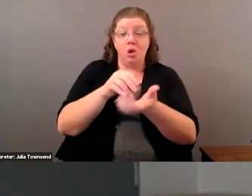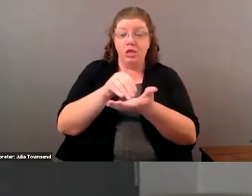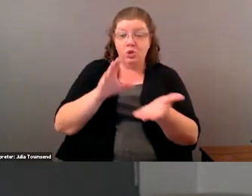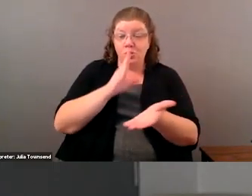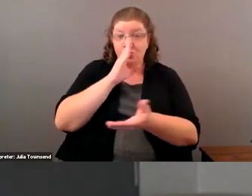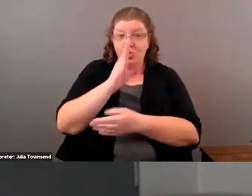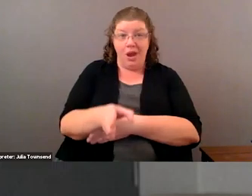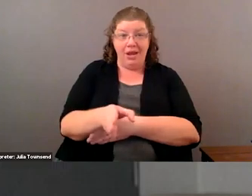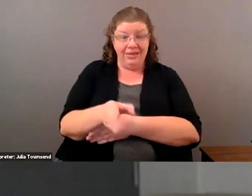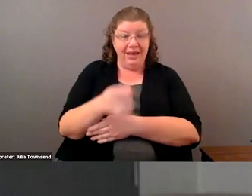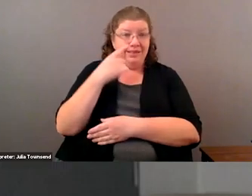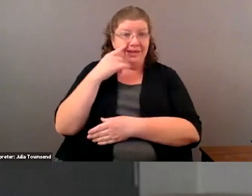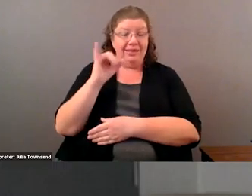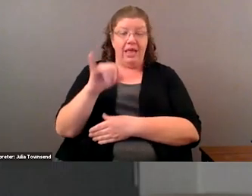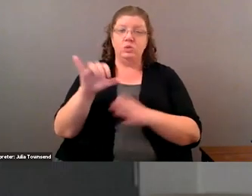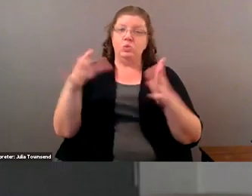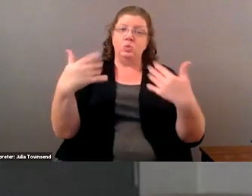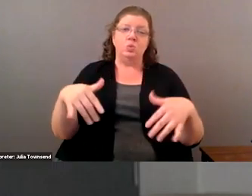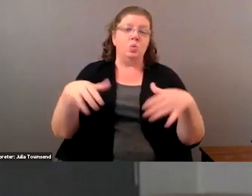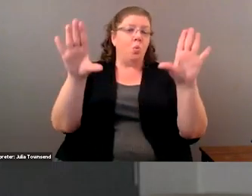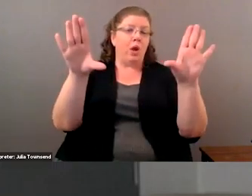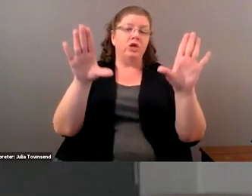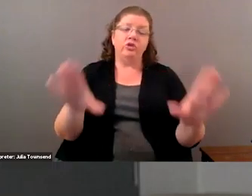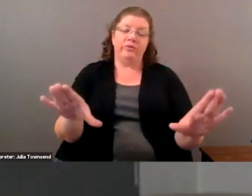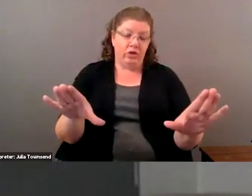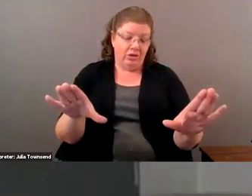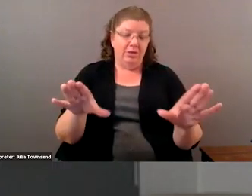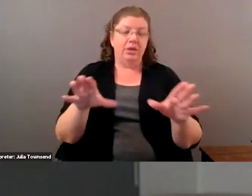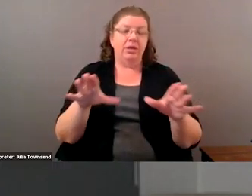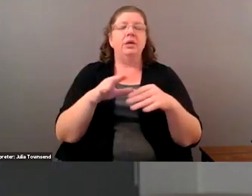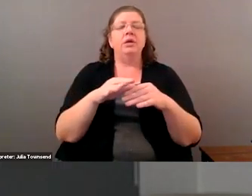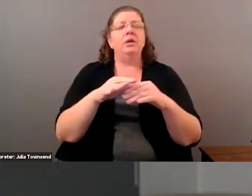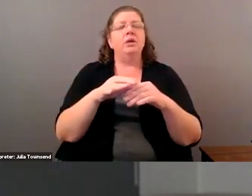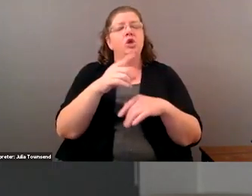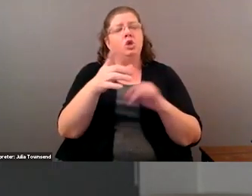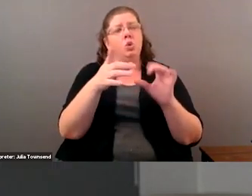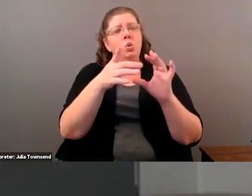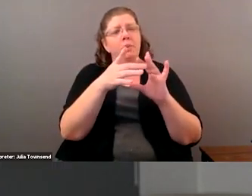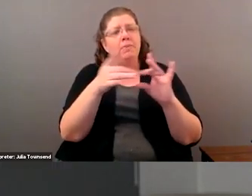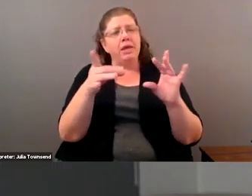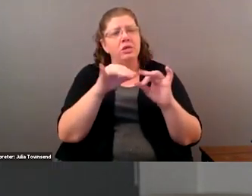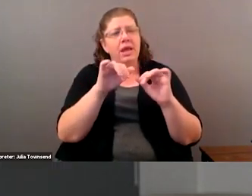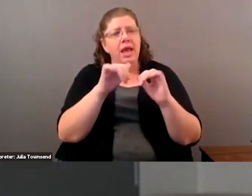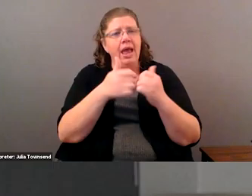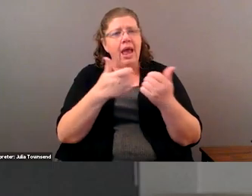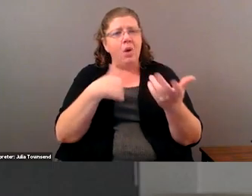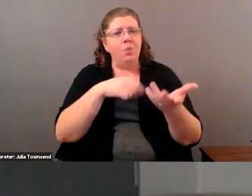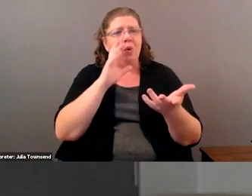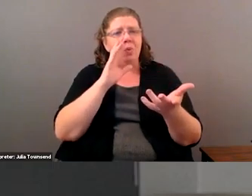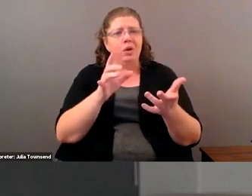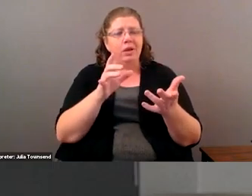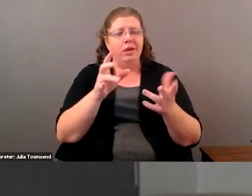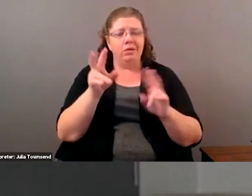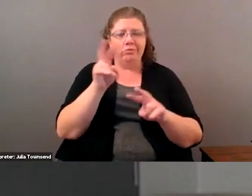en cuanto a los cargos que van a estar apoyando a los estudiantes directamente que creo que es maravilloso